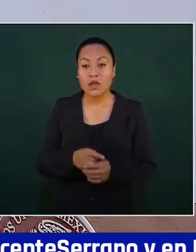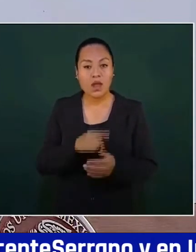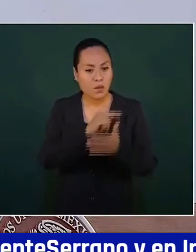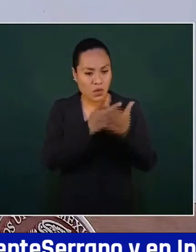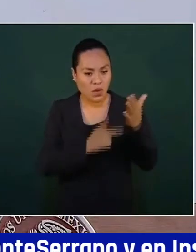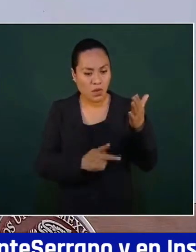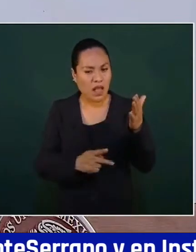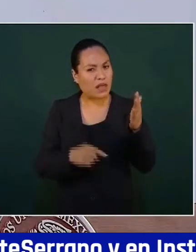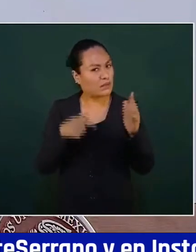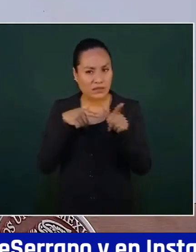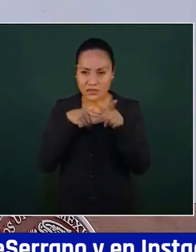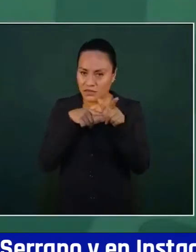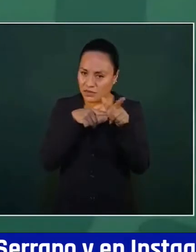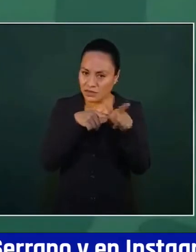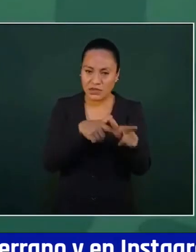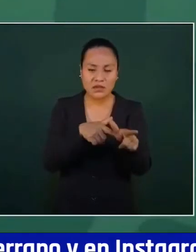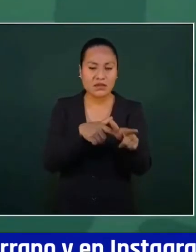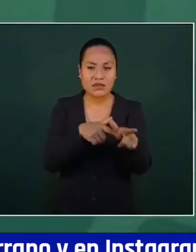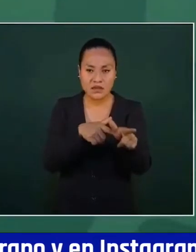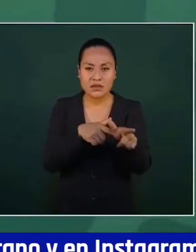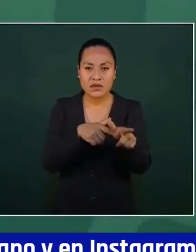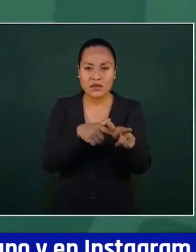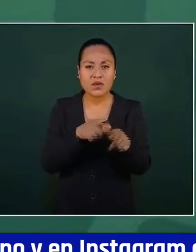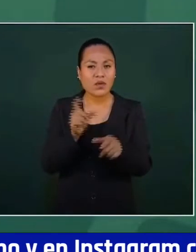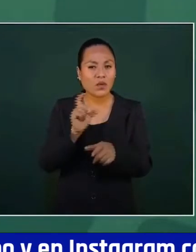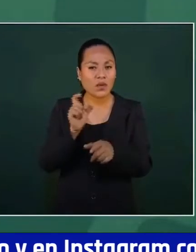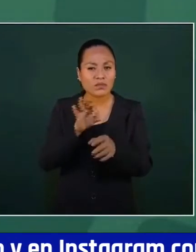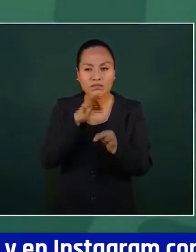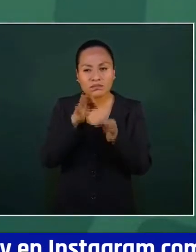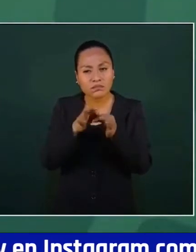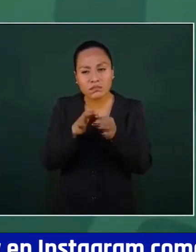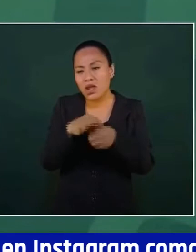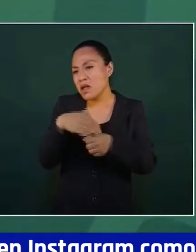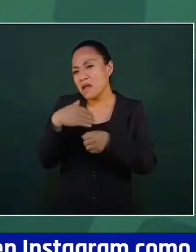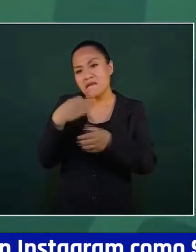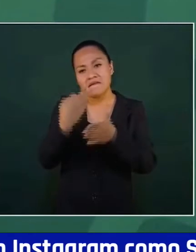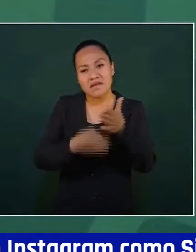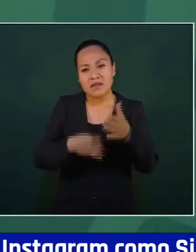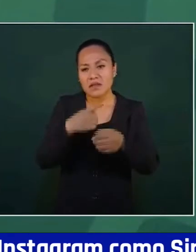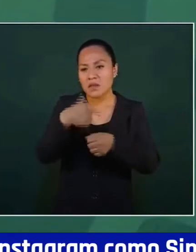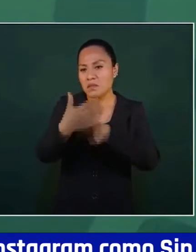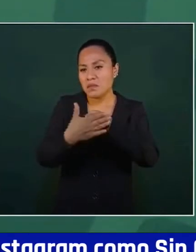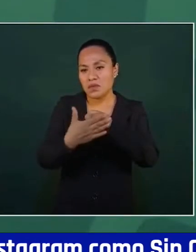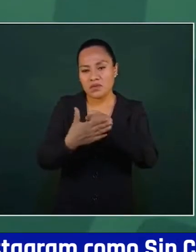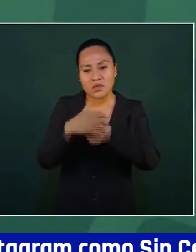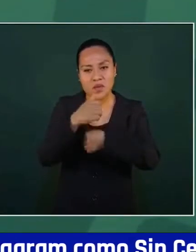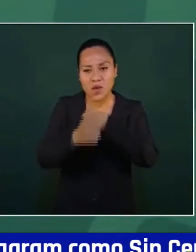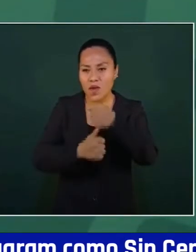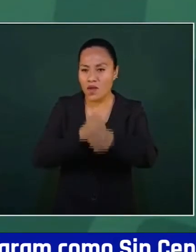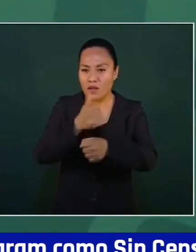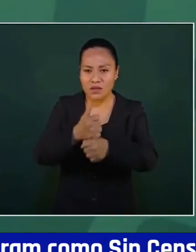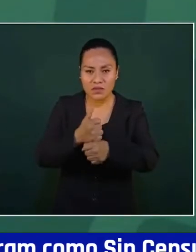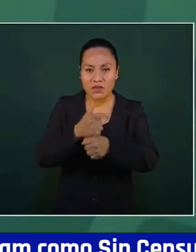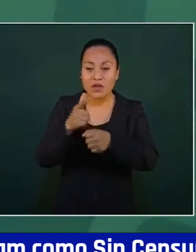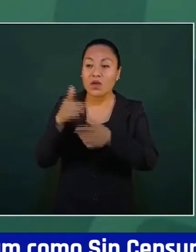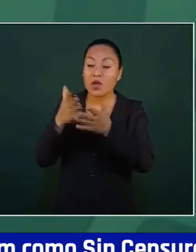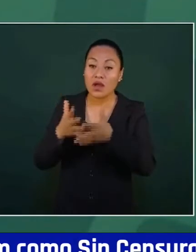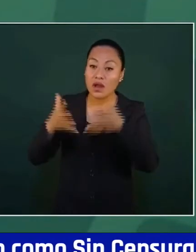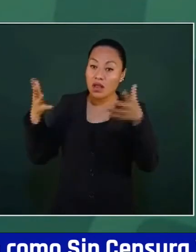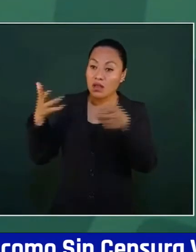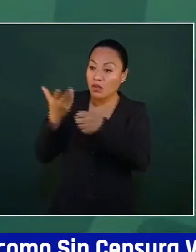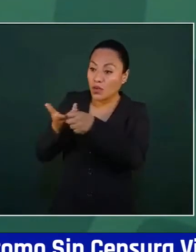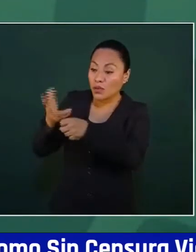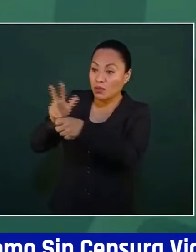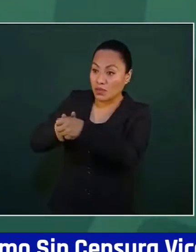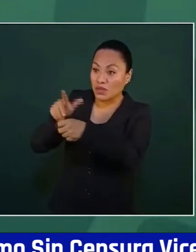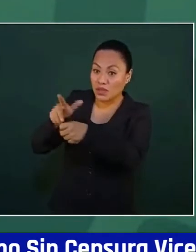pueda concluir el año próximo. Tal vez nos quede pendiente por ahí estos grandes hospitales o